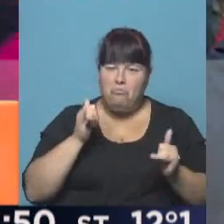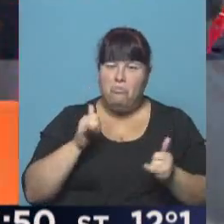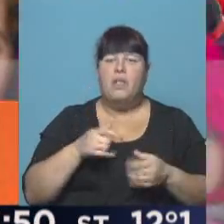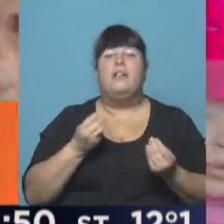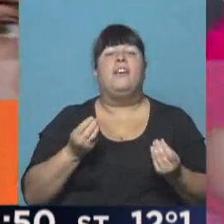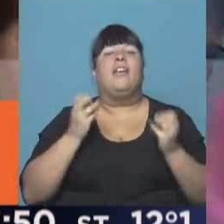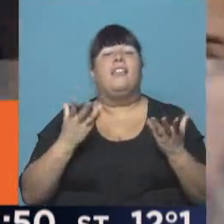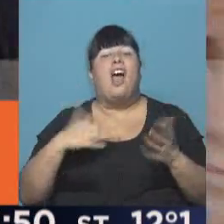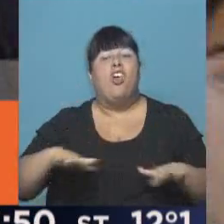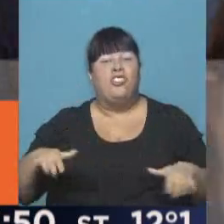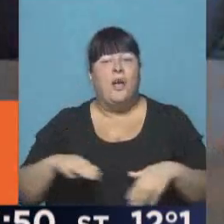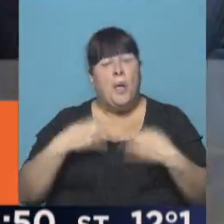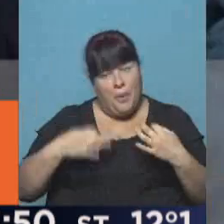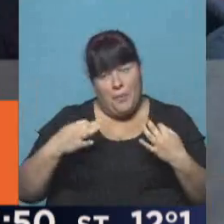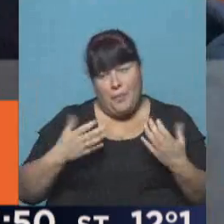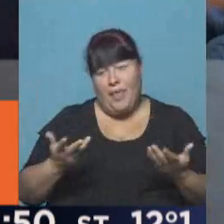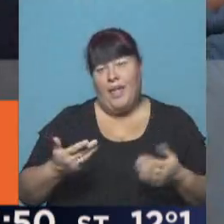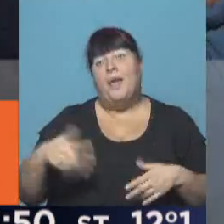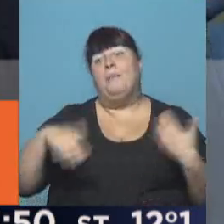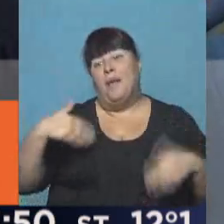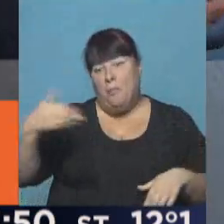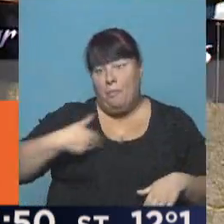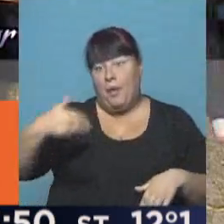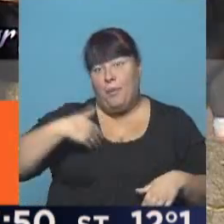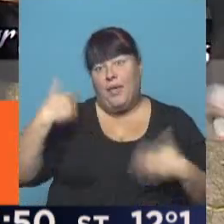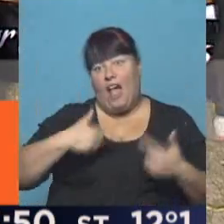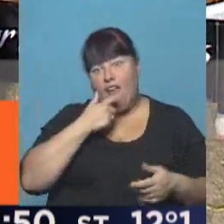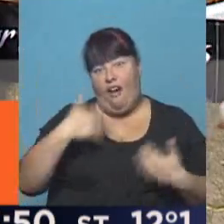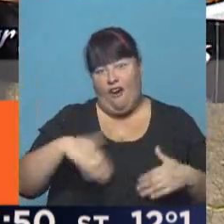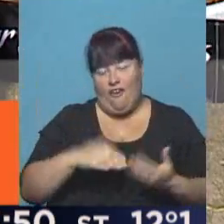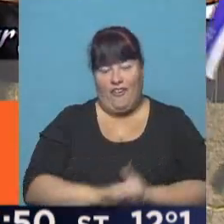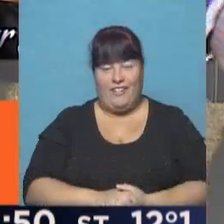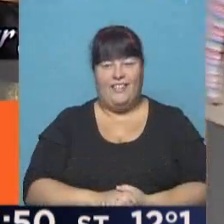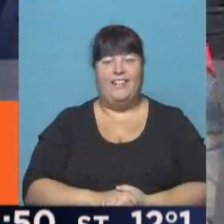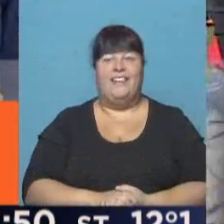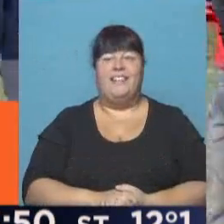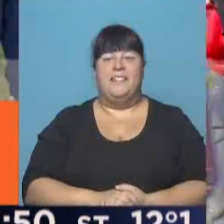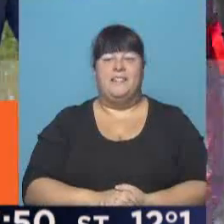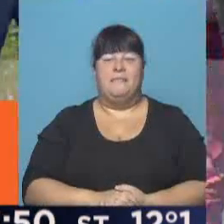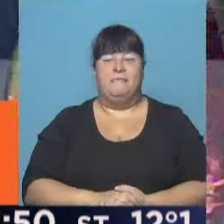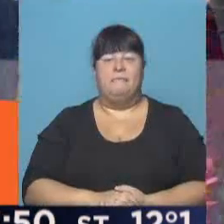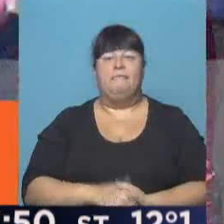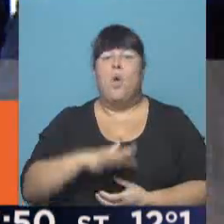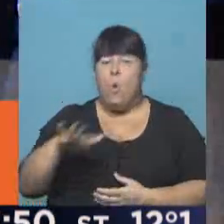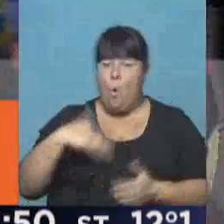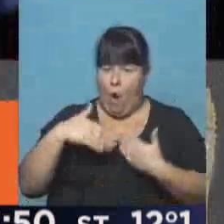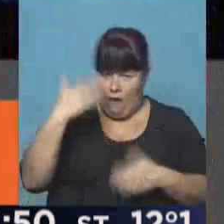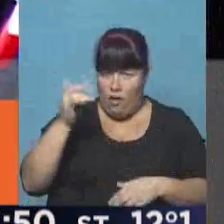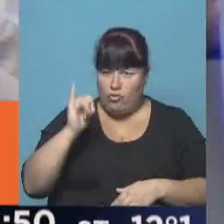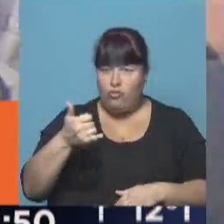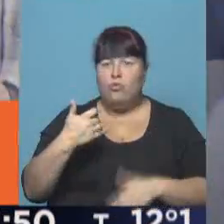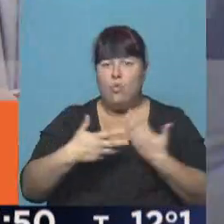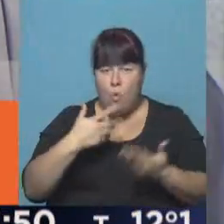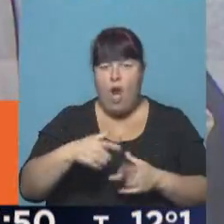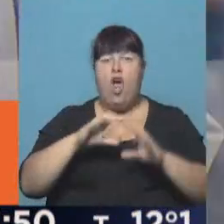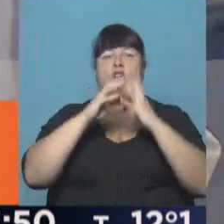sí. ¿Cómo la pasan los chicos? Bien, pero piden alfajores a lo loco, a lo loco. Hay lugar para jugar afuera, tiene